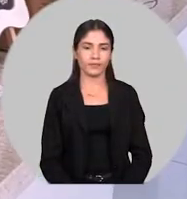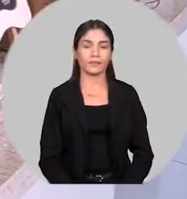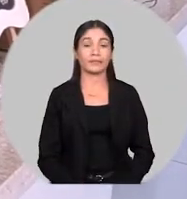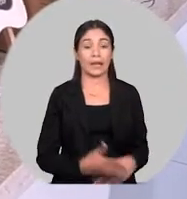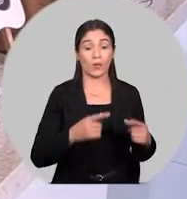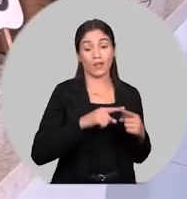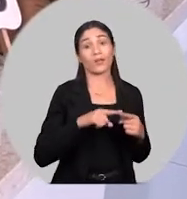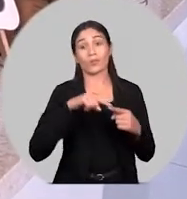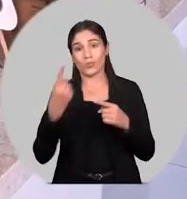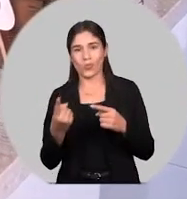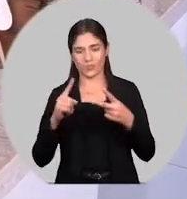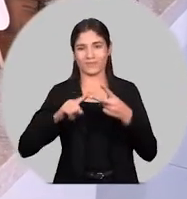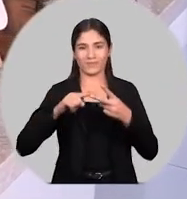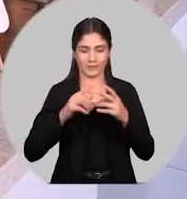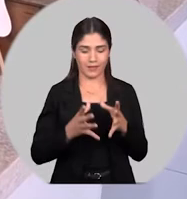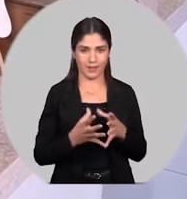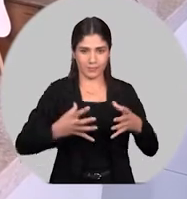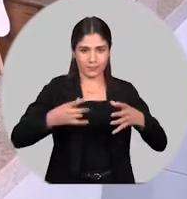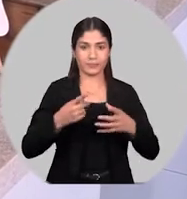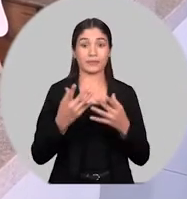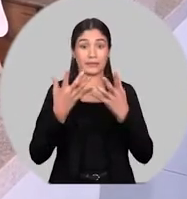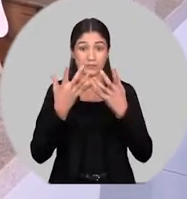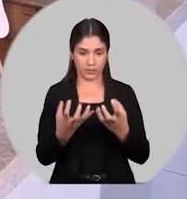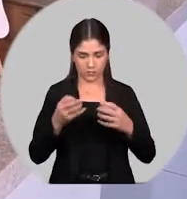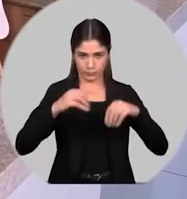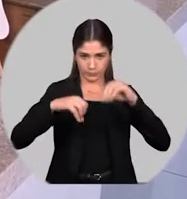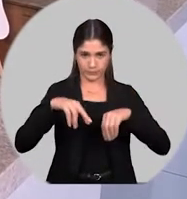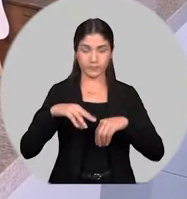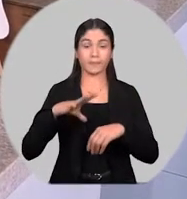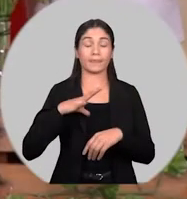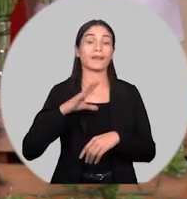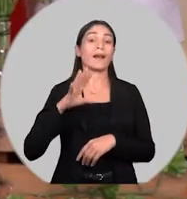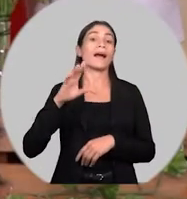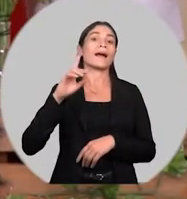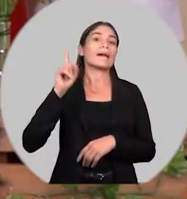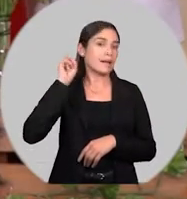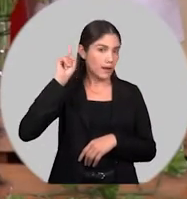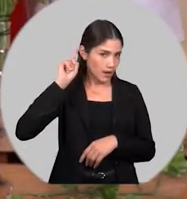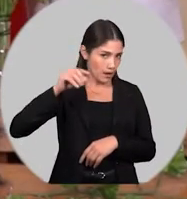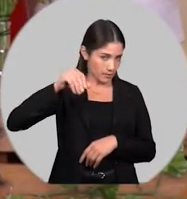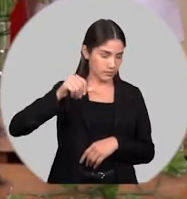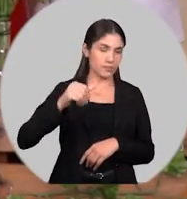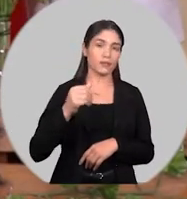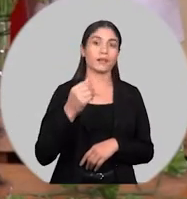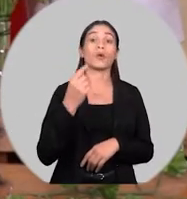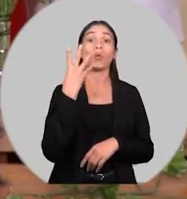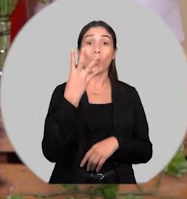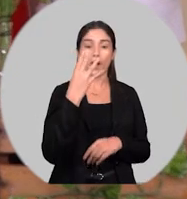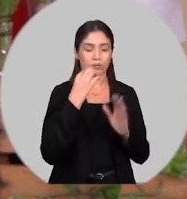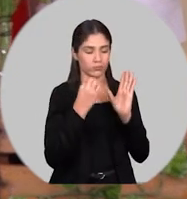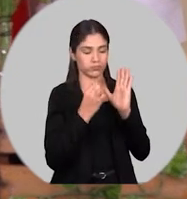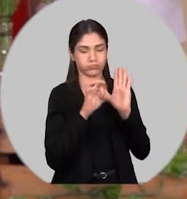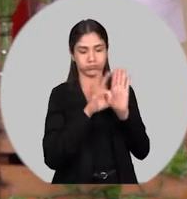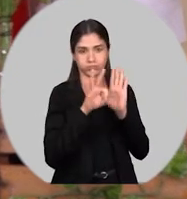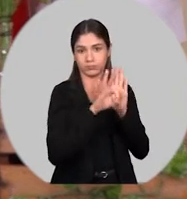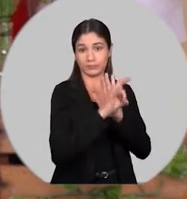Vamos con los ingredientes secos. Aparte preparamos harina 4-0.